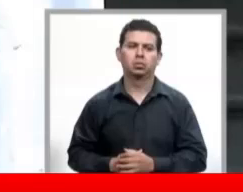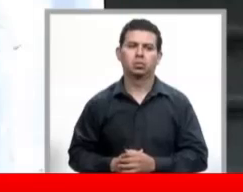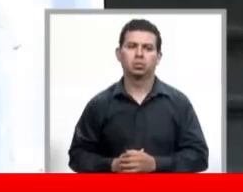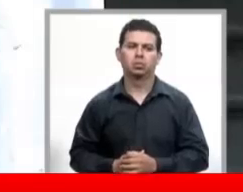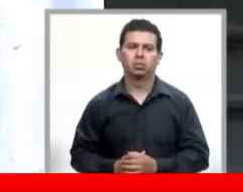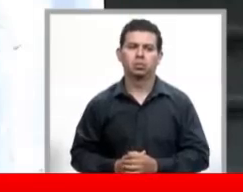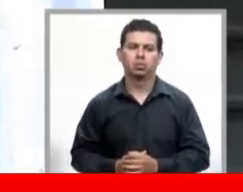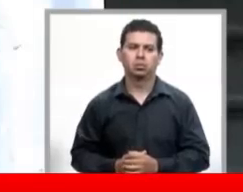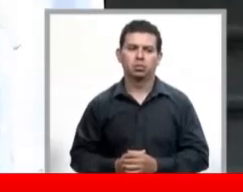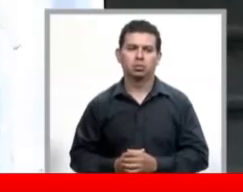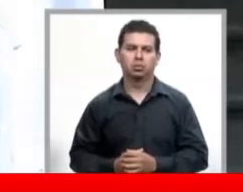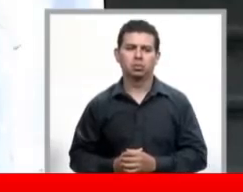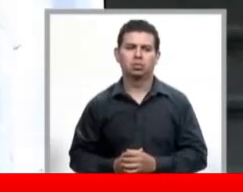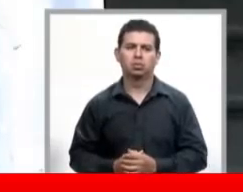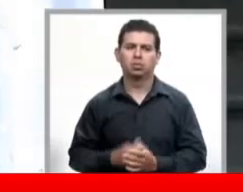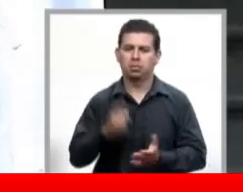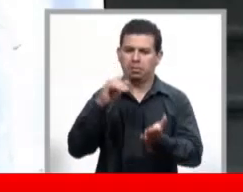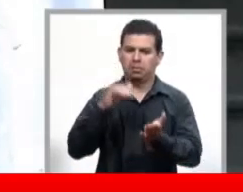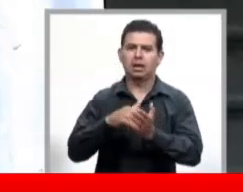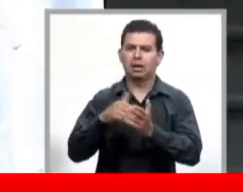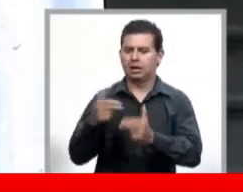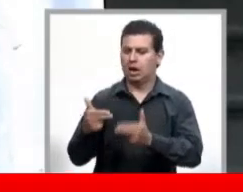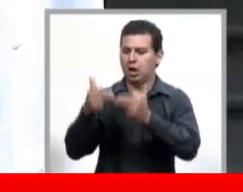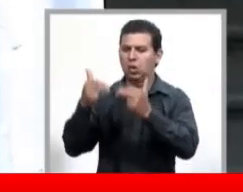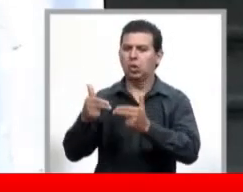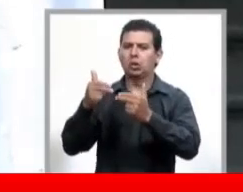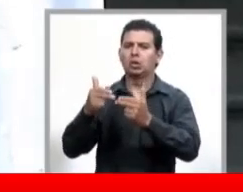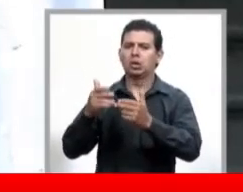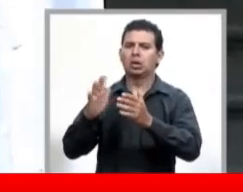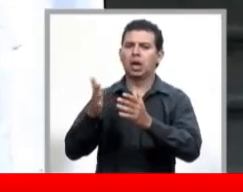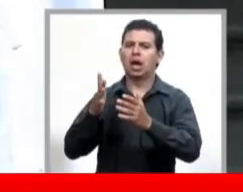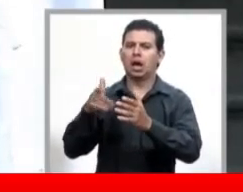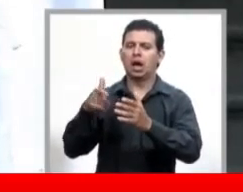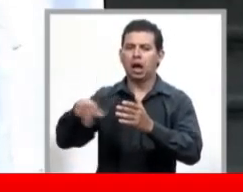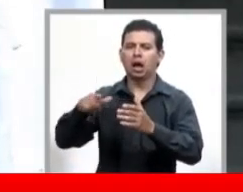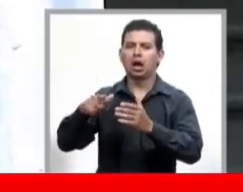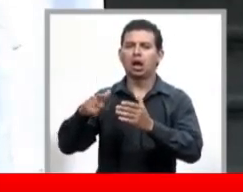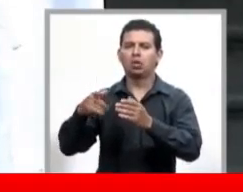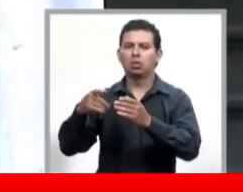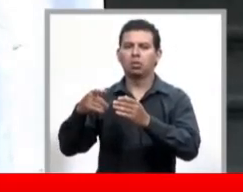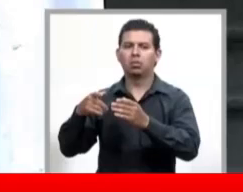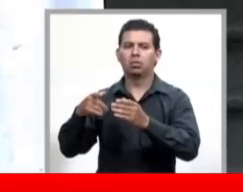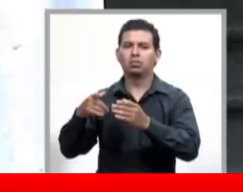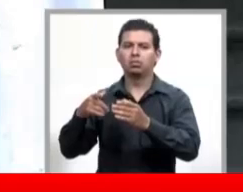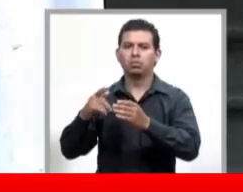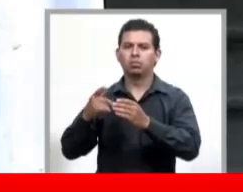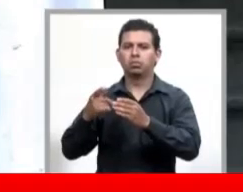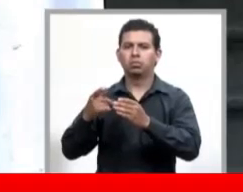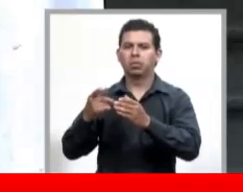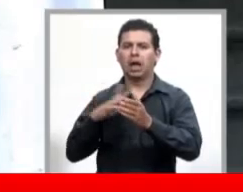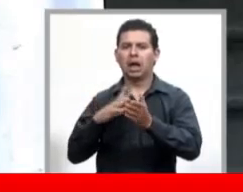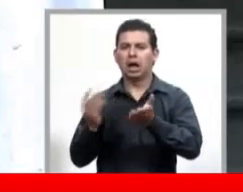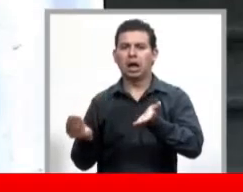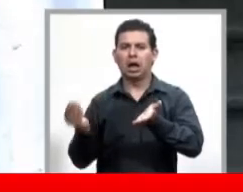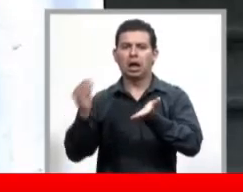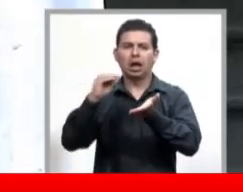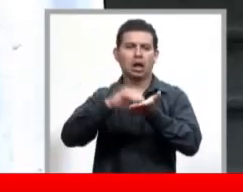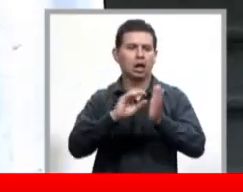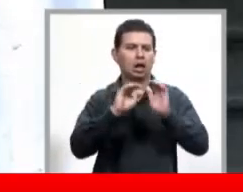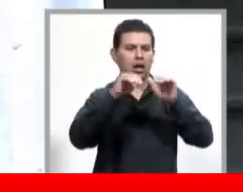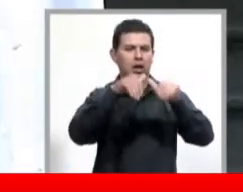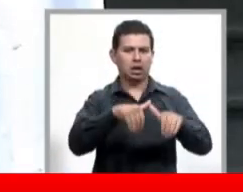1,000, que son más de 1,000 empresas que tenemos identificadas formalmente en el